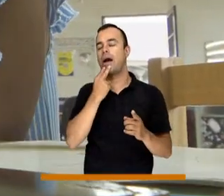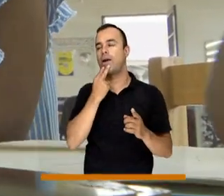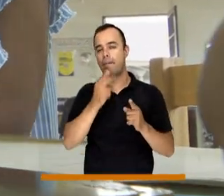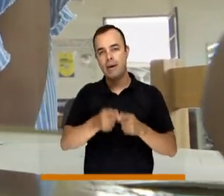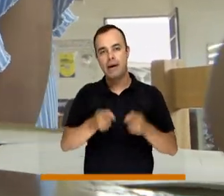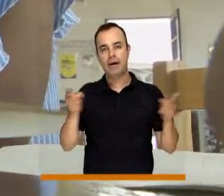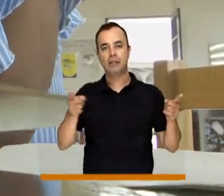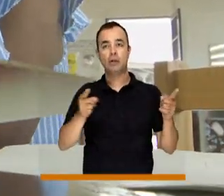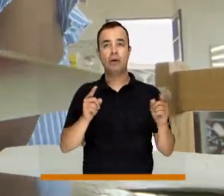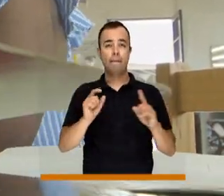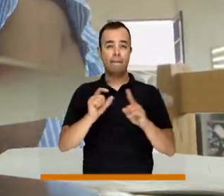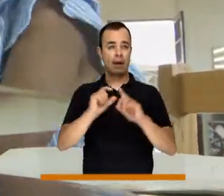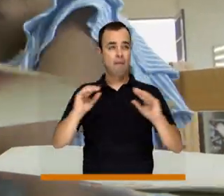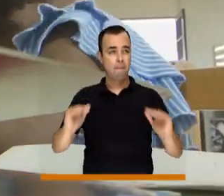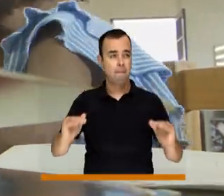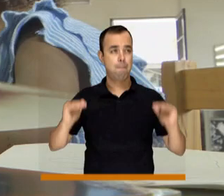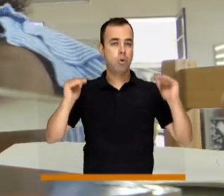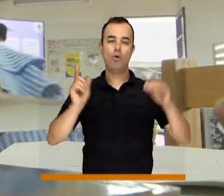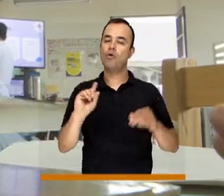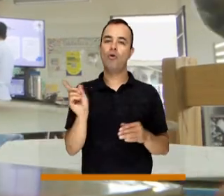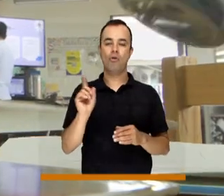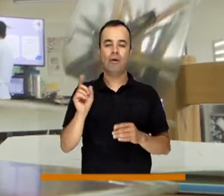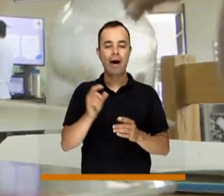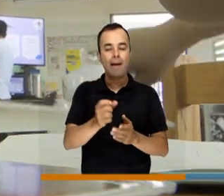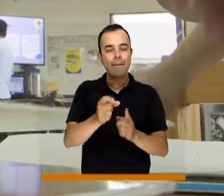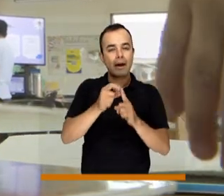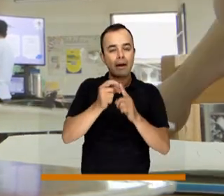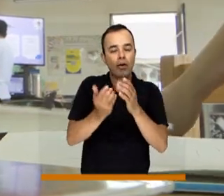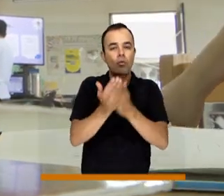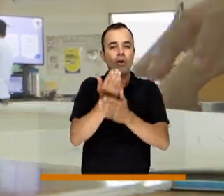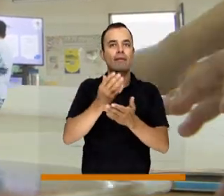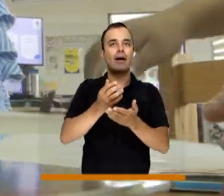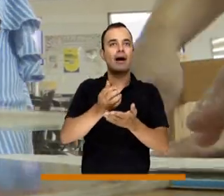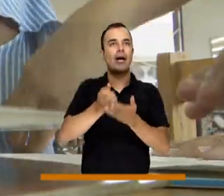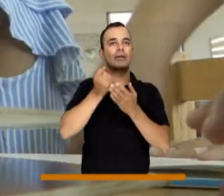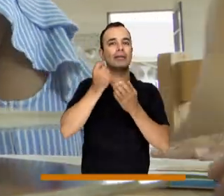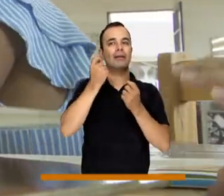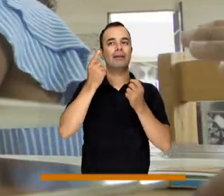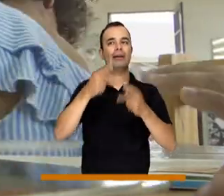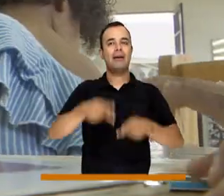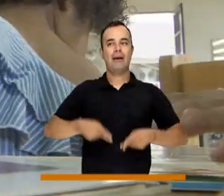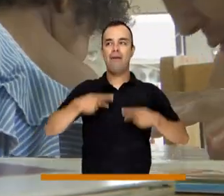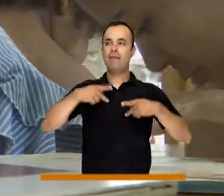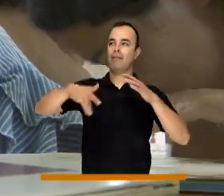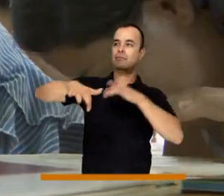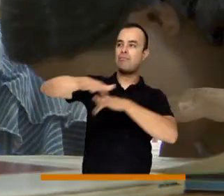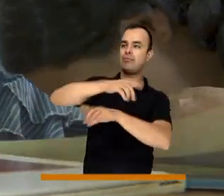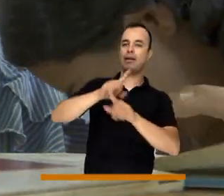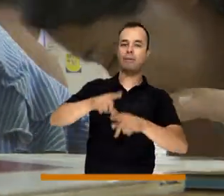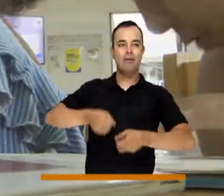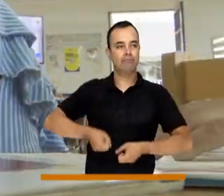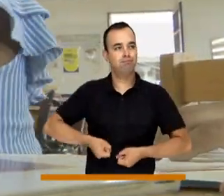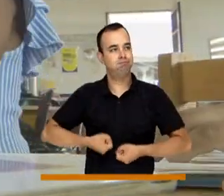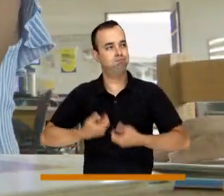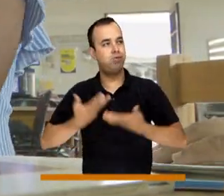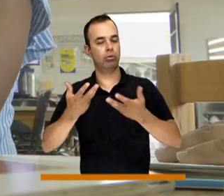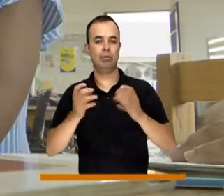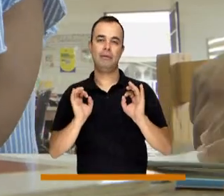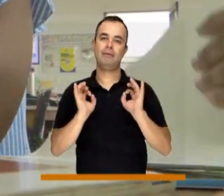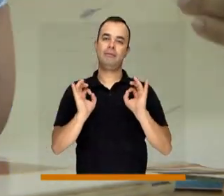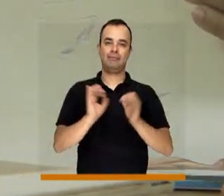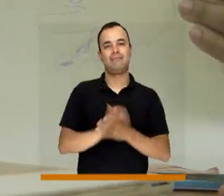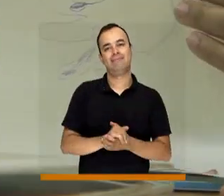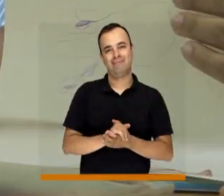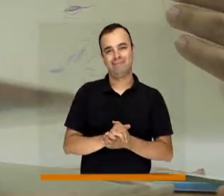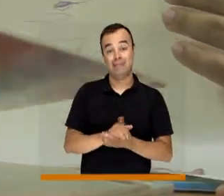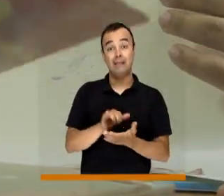más raro, pero sí voy comprendiendo más la vida, tengo como más palabras para decir las cosas. Más herramientas para expresarme, sí.